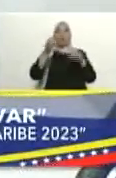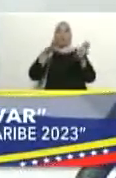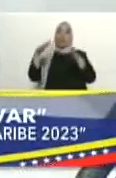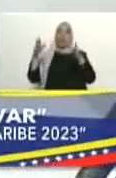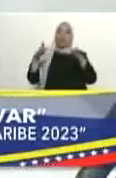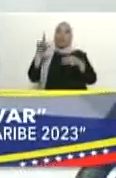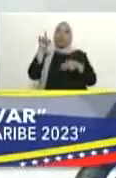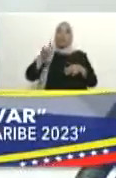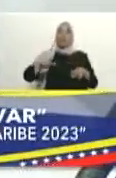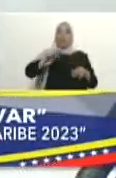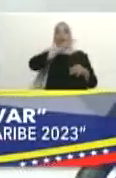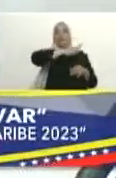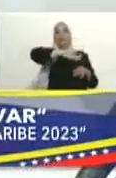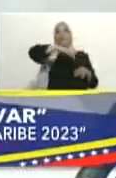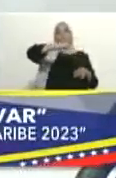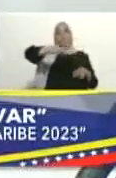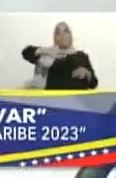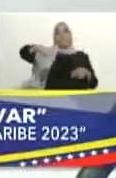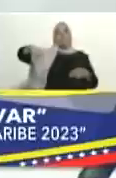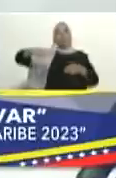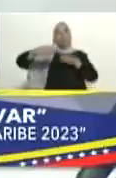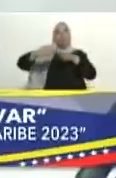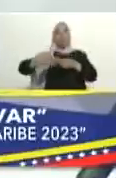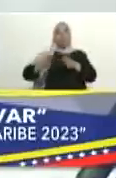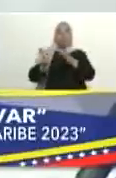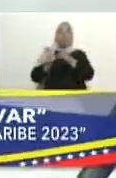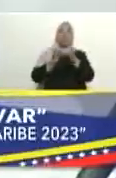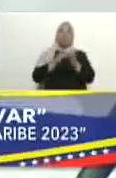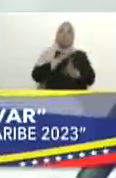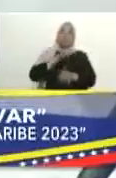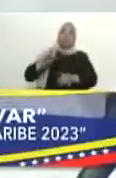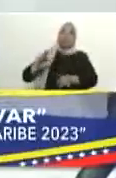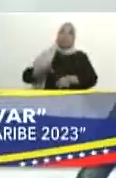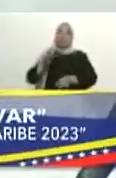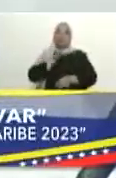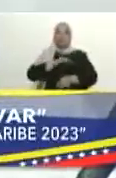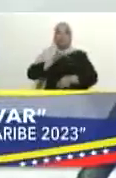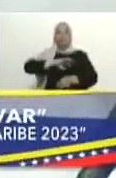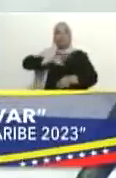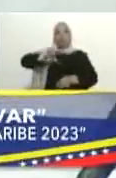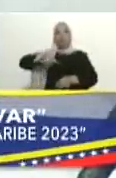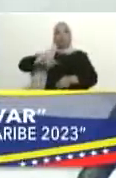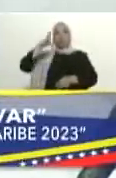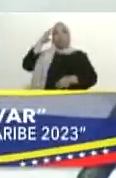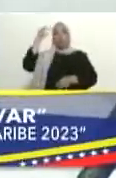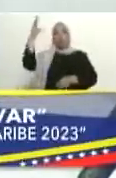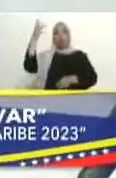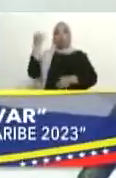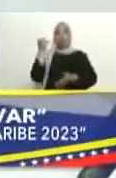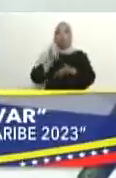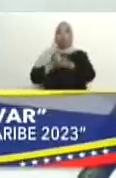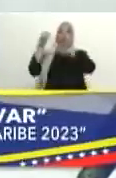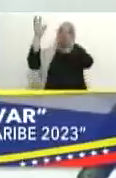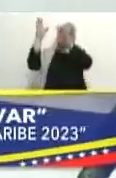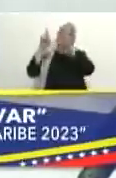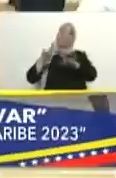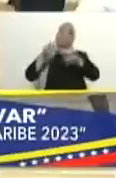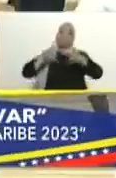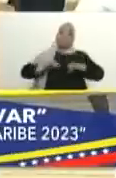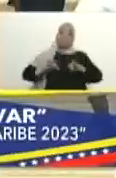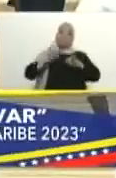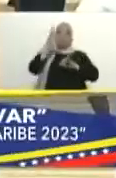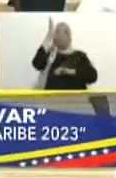mar y puerto seguro, por Jesucristo nuestro Señor. Y la bendición de Dios Todopoderoso, Padre, Hijo